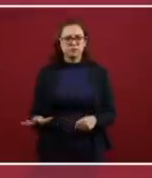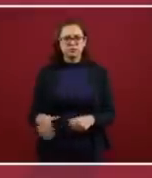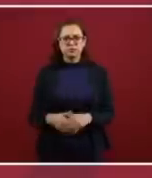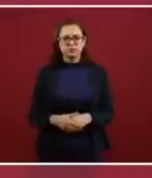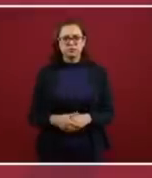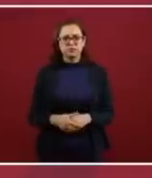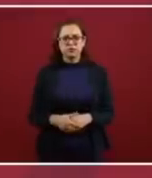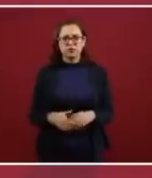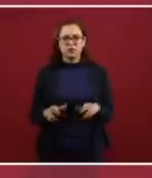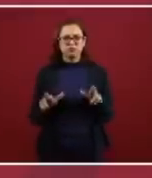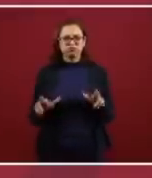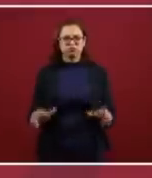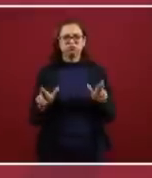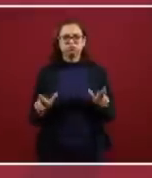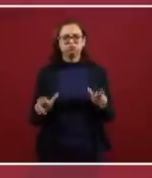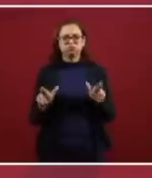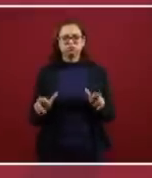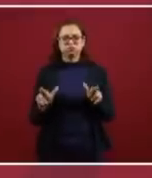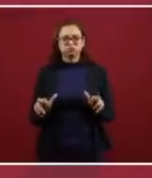muy ricos.